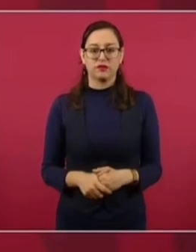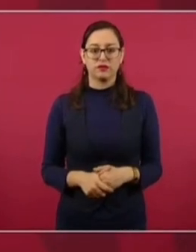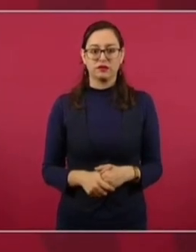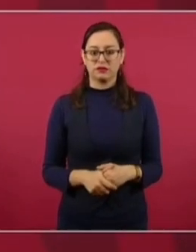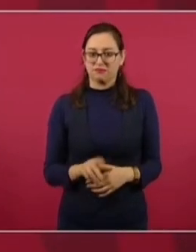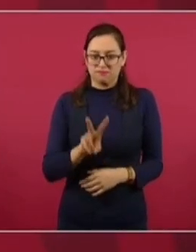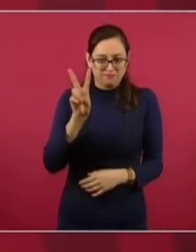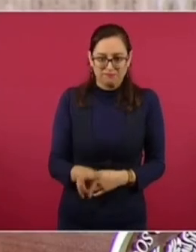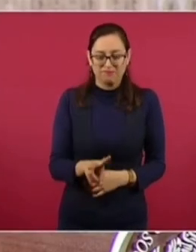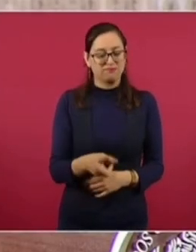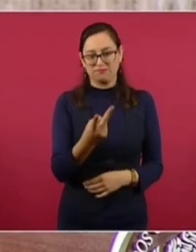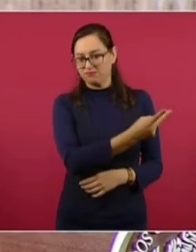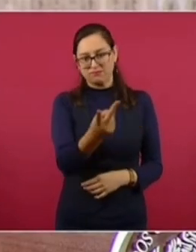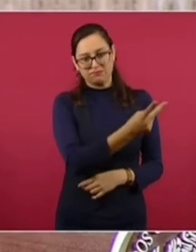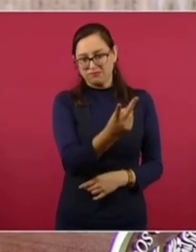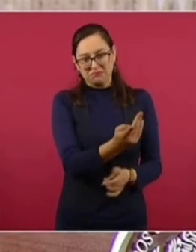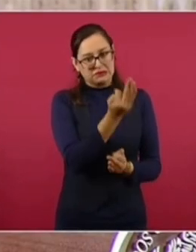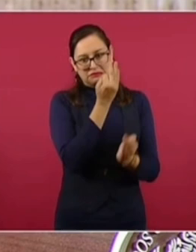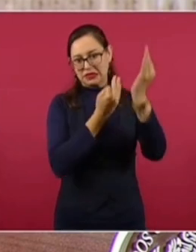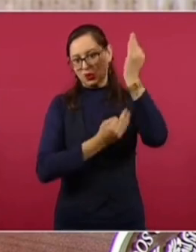Se portaron muy bien